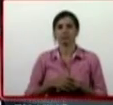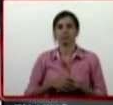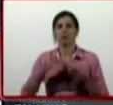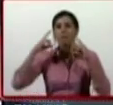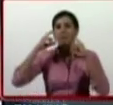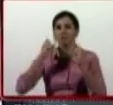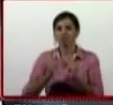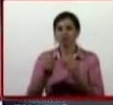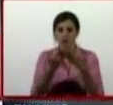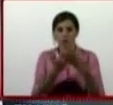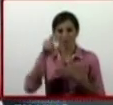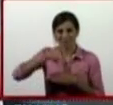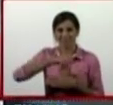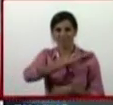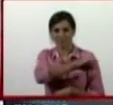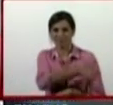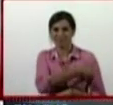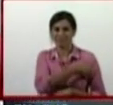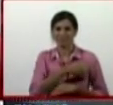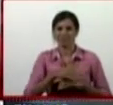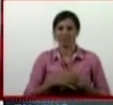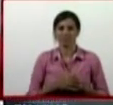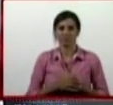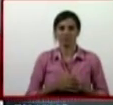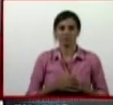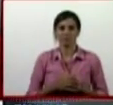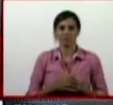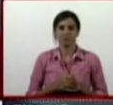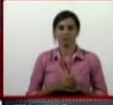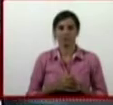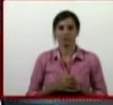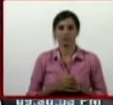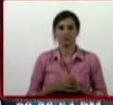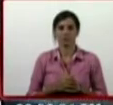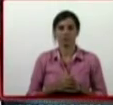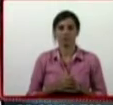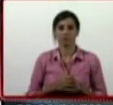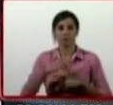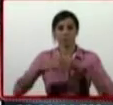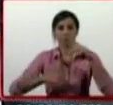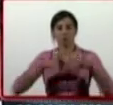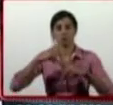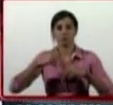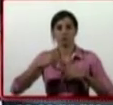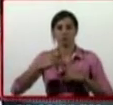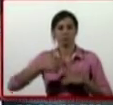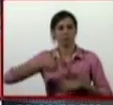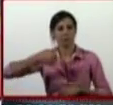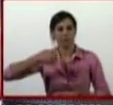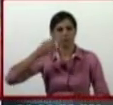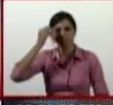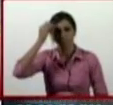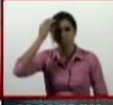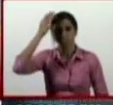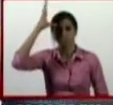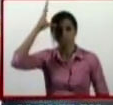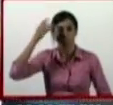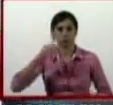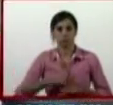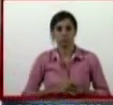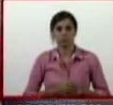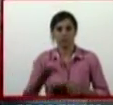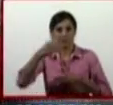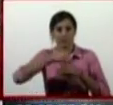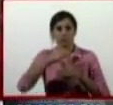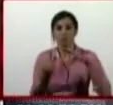están estudiando en las universidades venezolanas y la producción de conocimiento a través de los institutos de